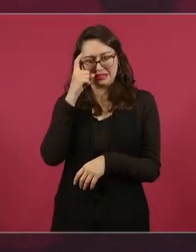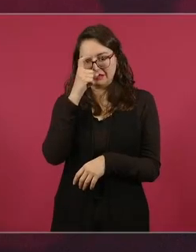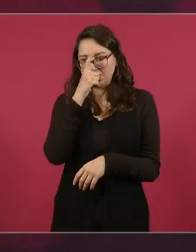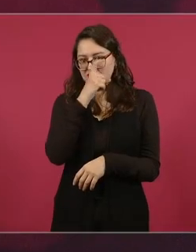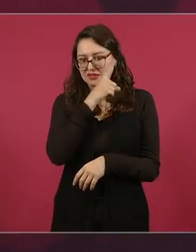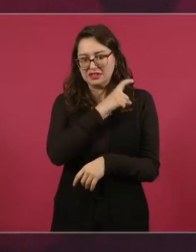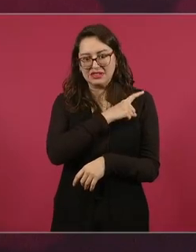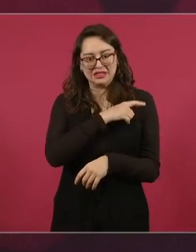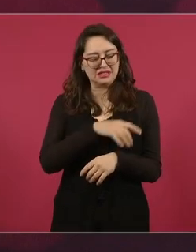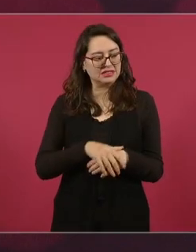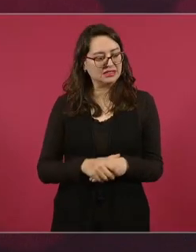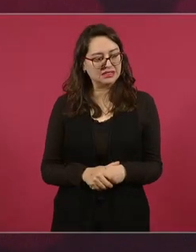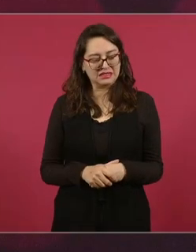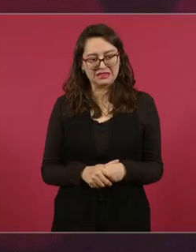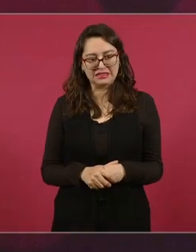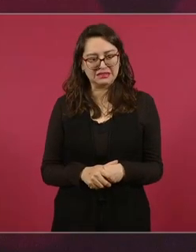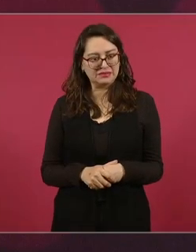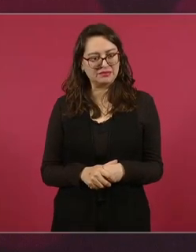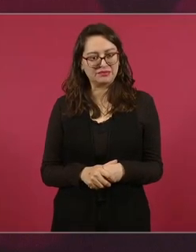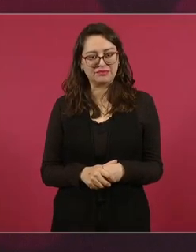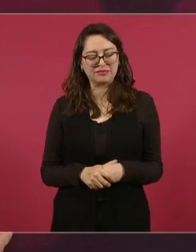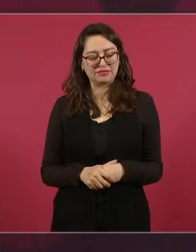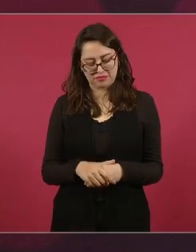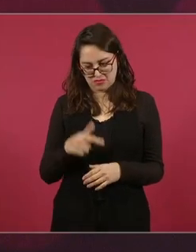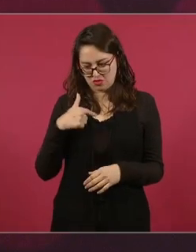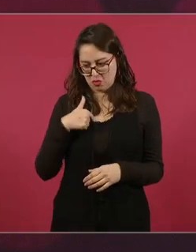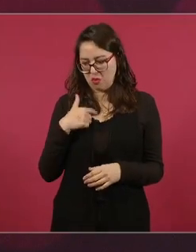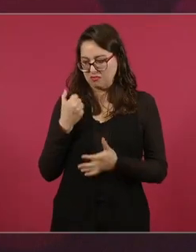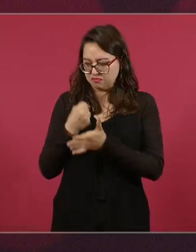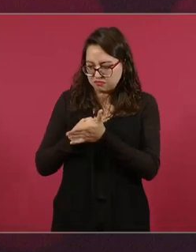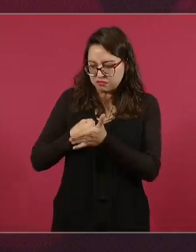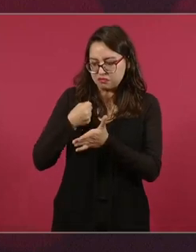soy perseverante,